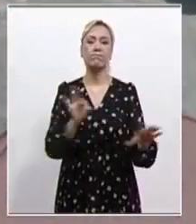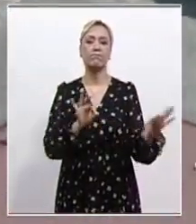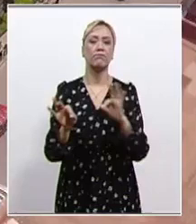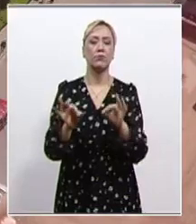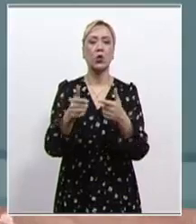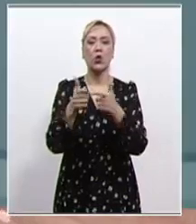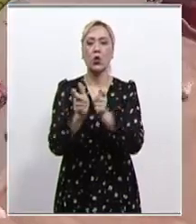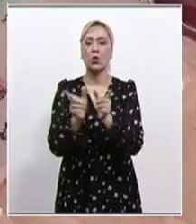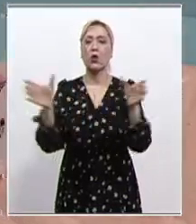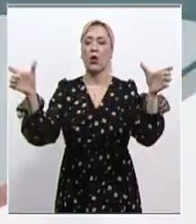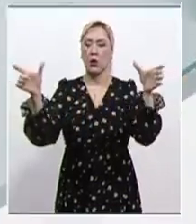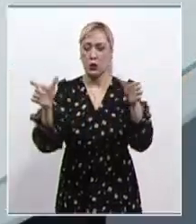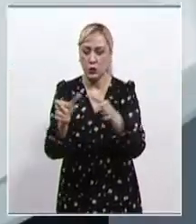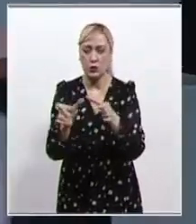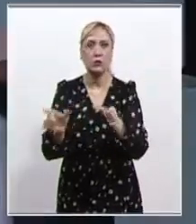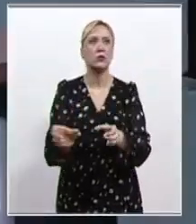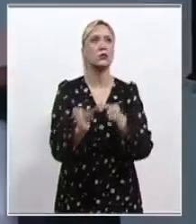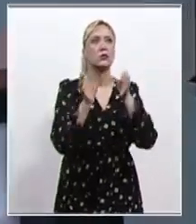Senado.